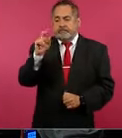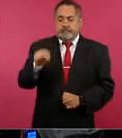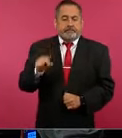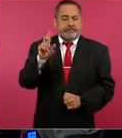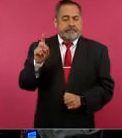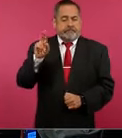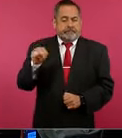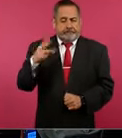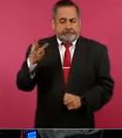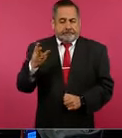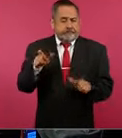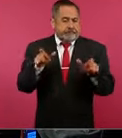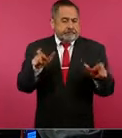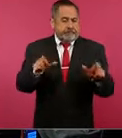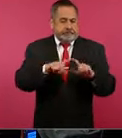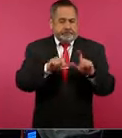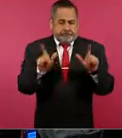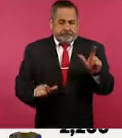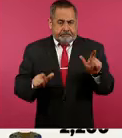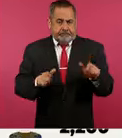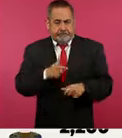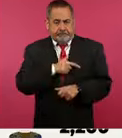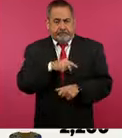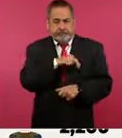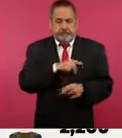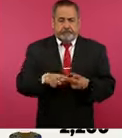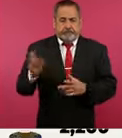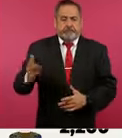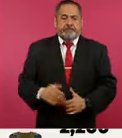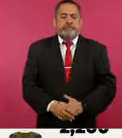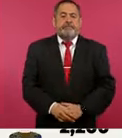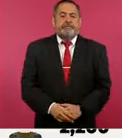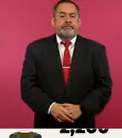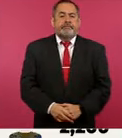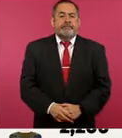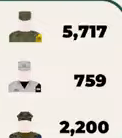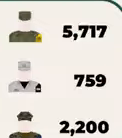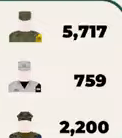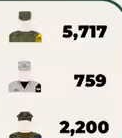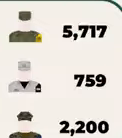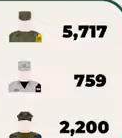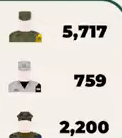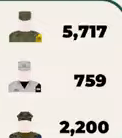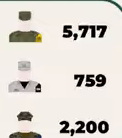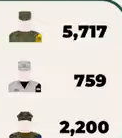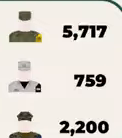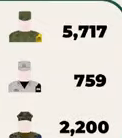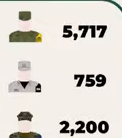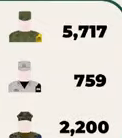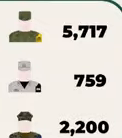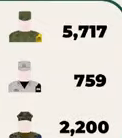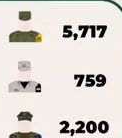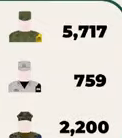la Guardia Nacional y el plan Marina en el periodo 19 de marzo, 1 de